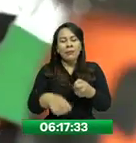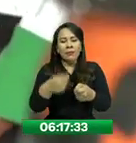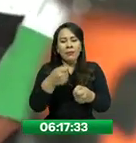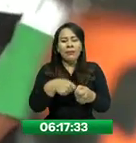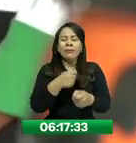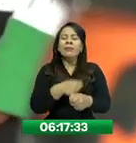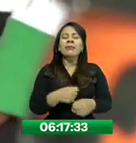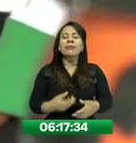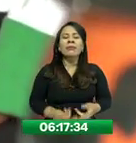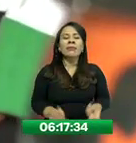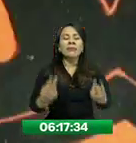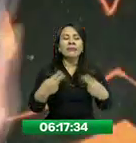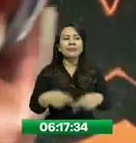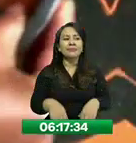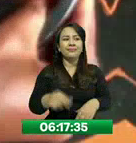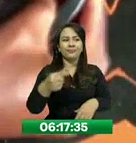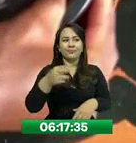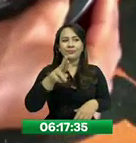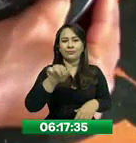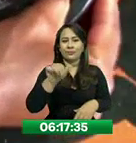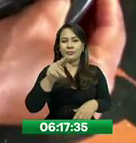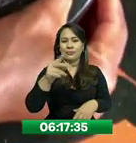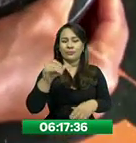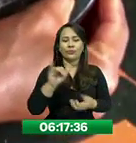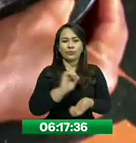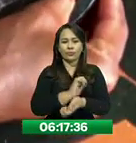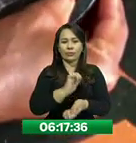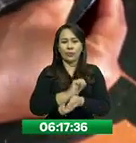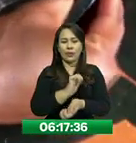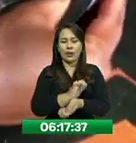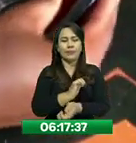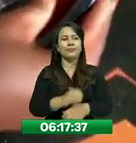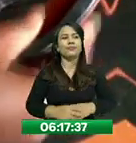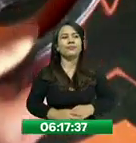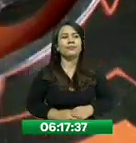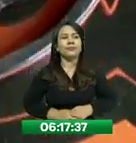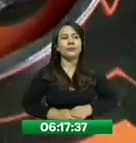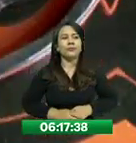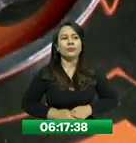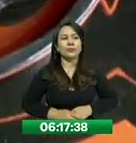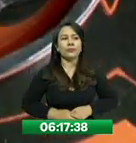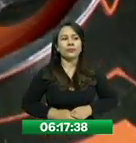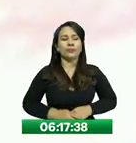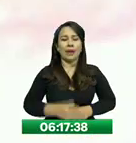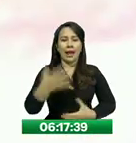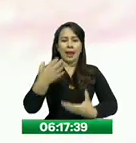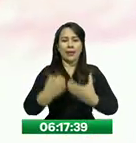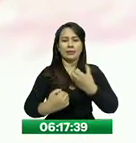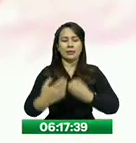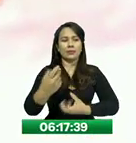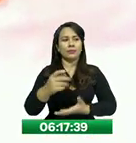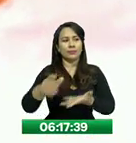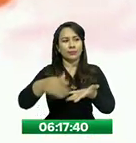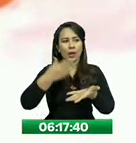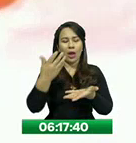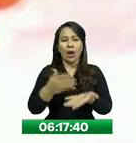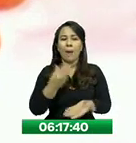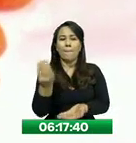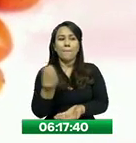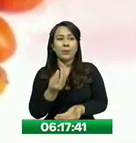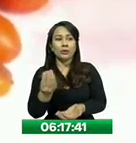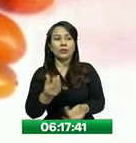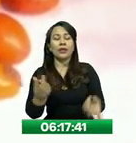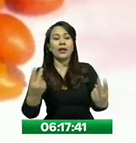viene guandul, viene queso y viene un poquito de leche. Sus postres también se